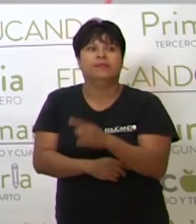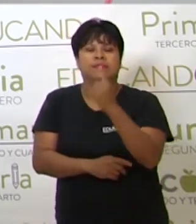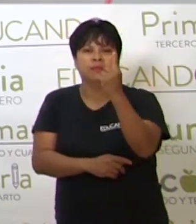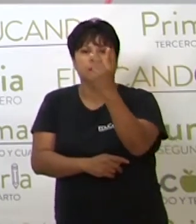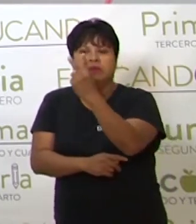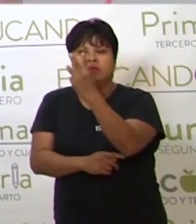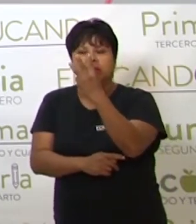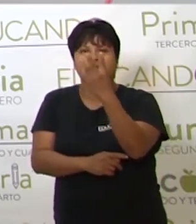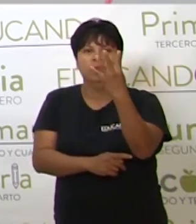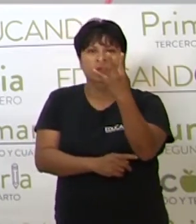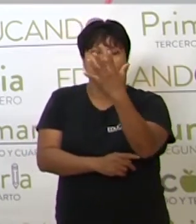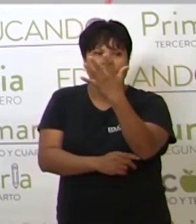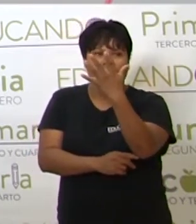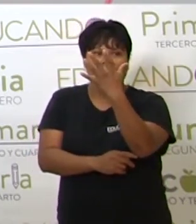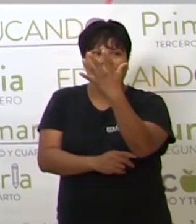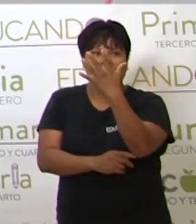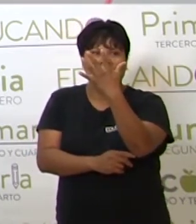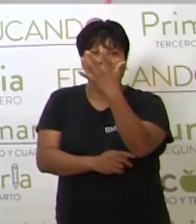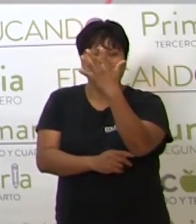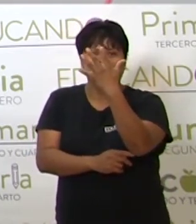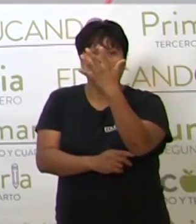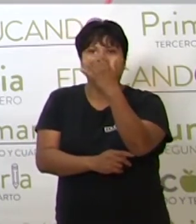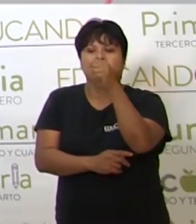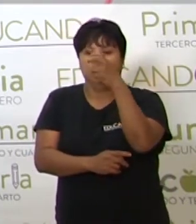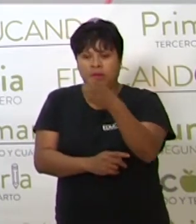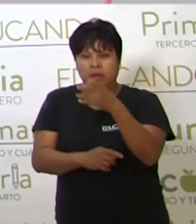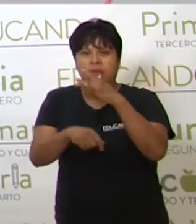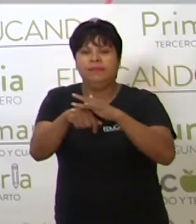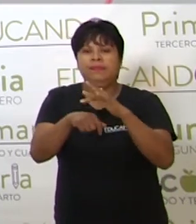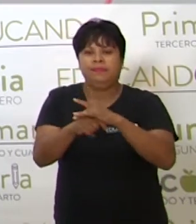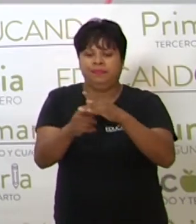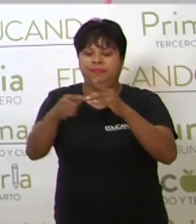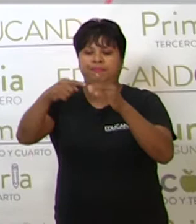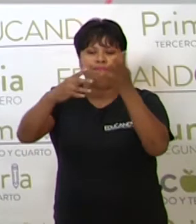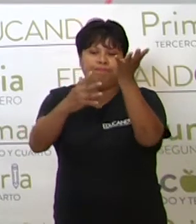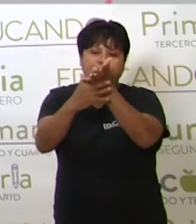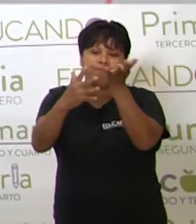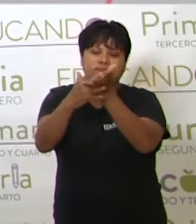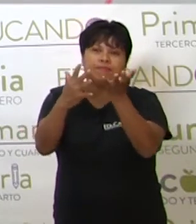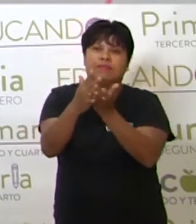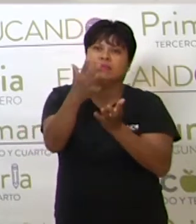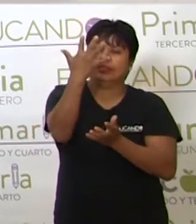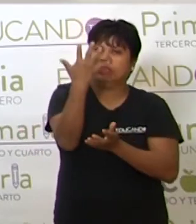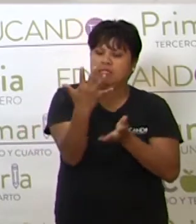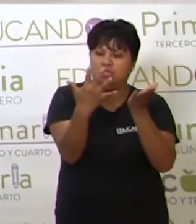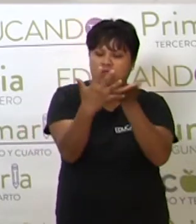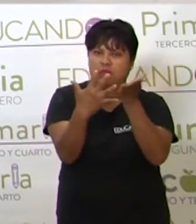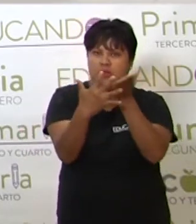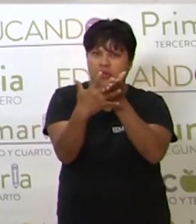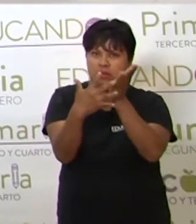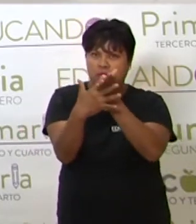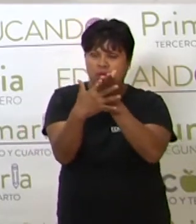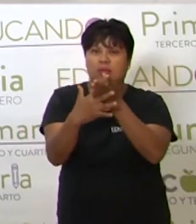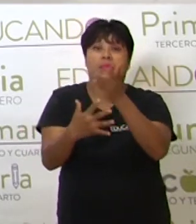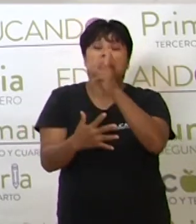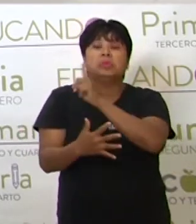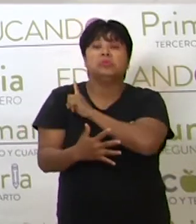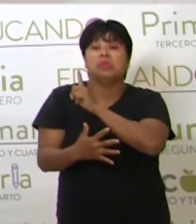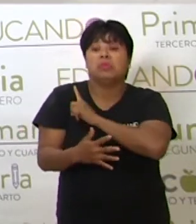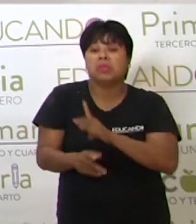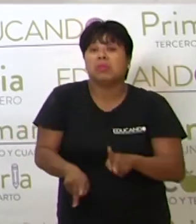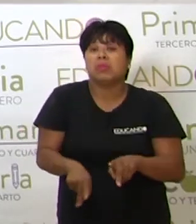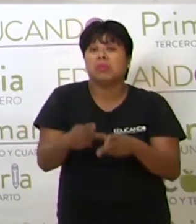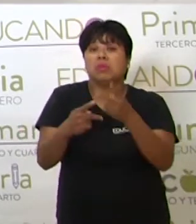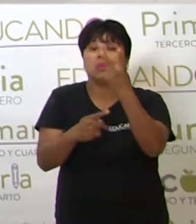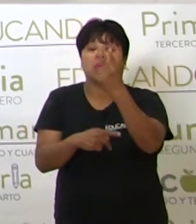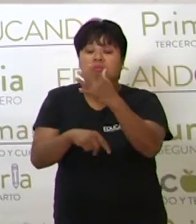cuatro cinco este caso está dividido en cinco partes está representando un todo pero nada más vendió el dos